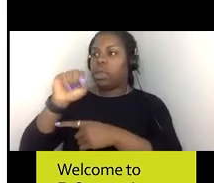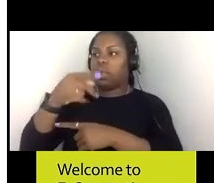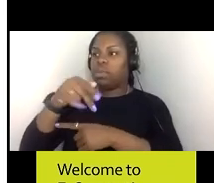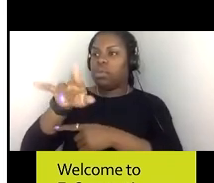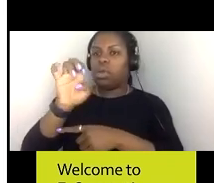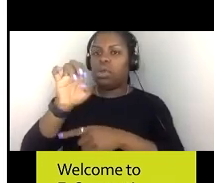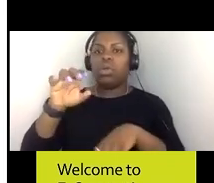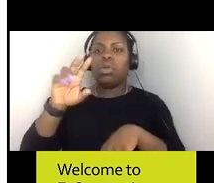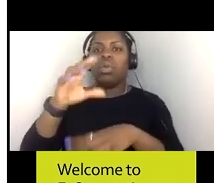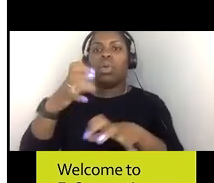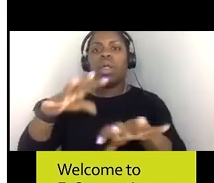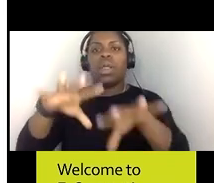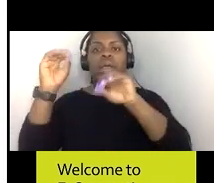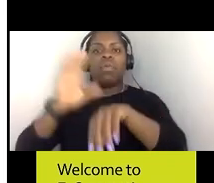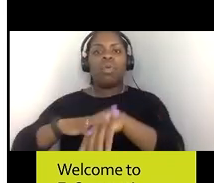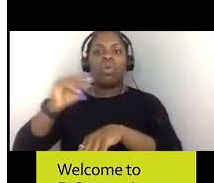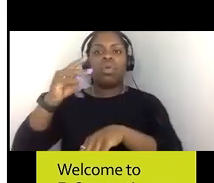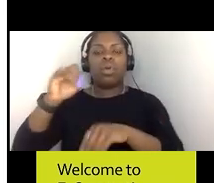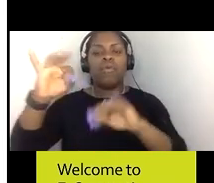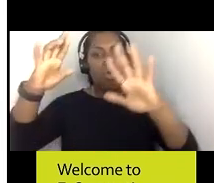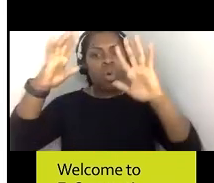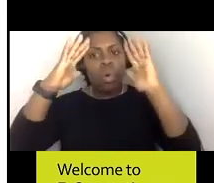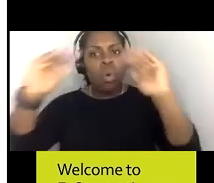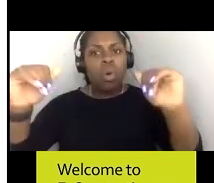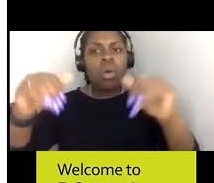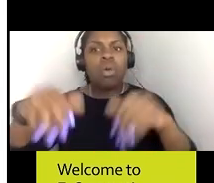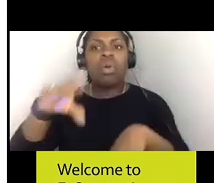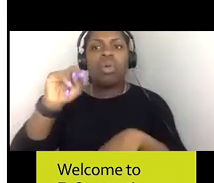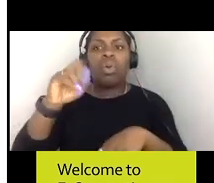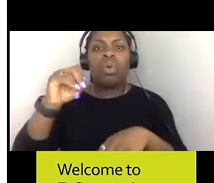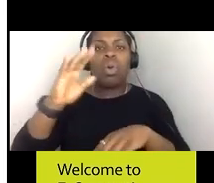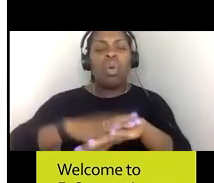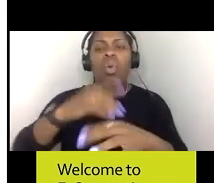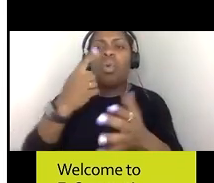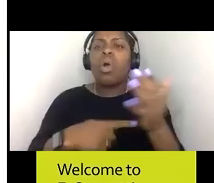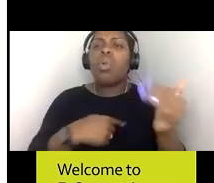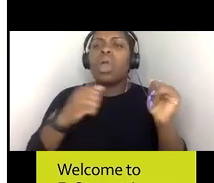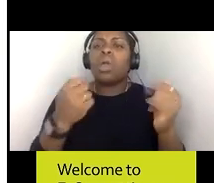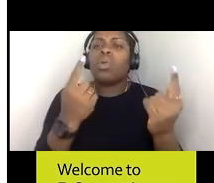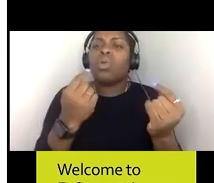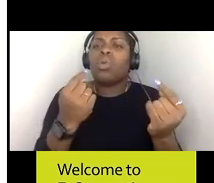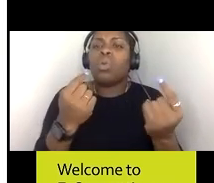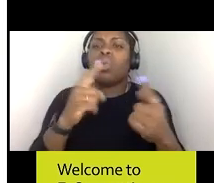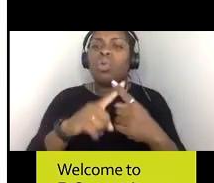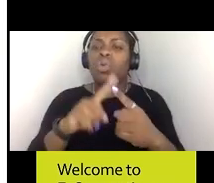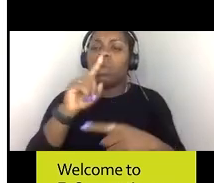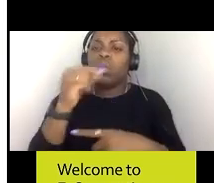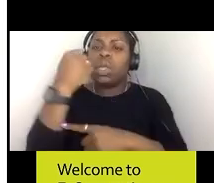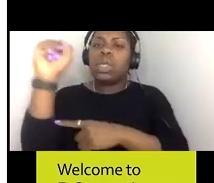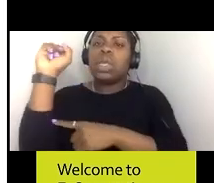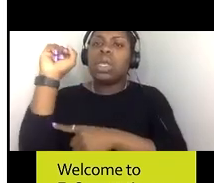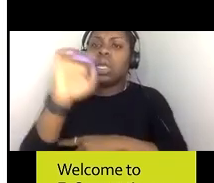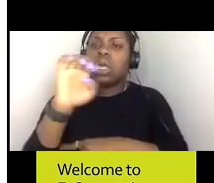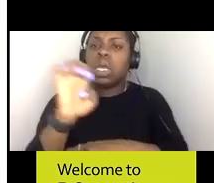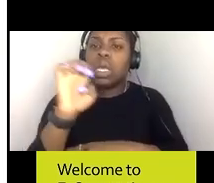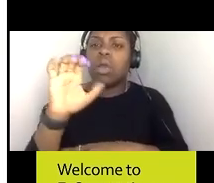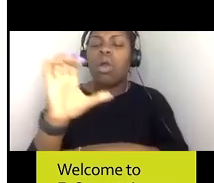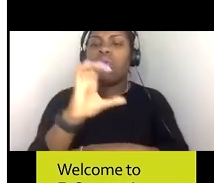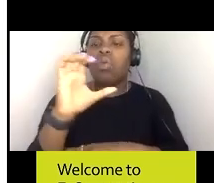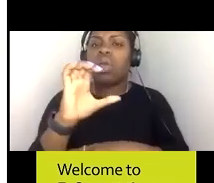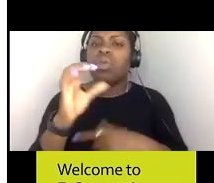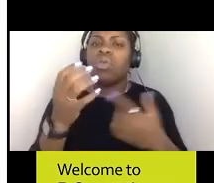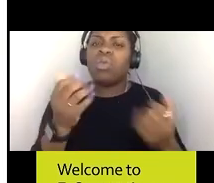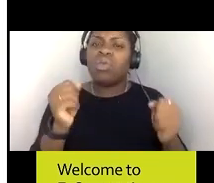no queremos irnos en una nota de desesperación, ¿no? Queremos saber qué podemos hacer para